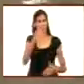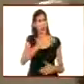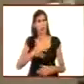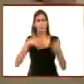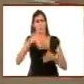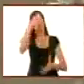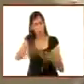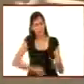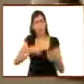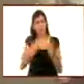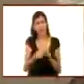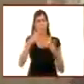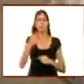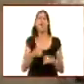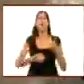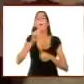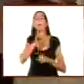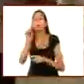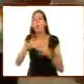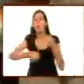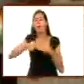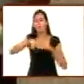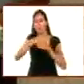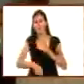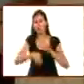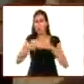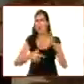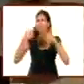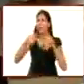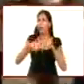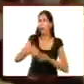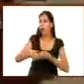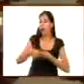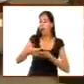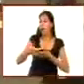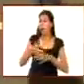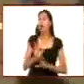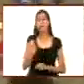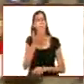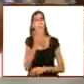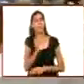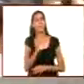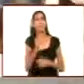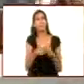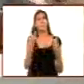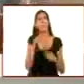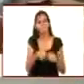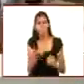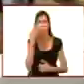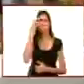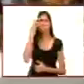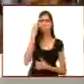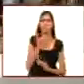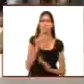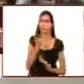expresión. ¿Cuáles derechos está violando el presidente de la República? No, principalmente los derechos y la libertad. ¿Por qué está violando la libertad si la